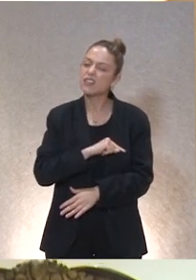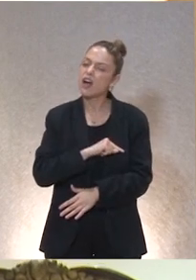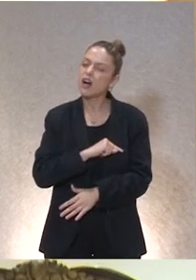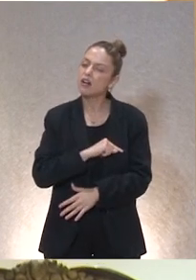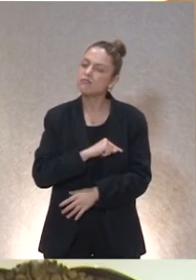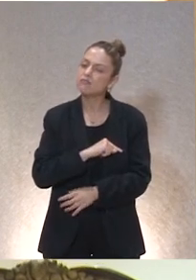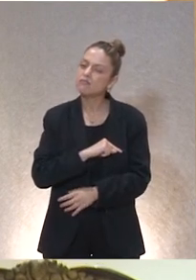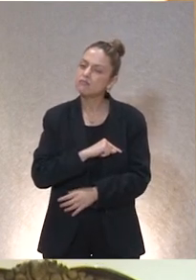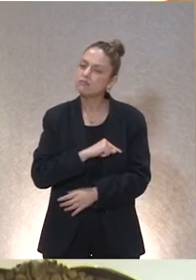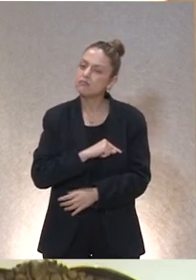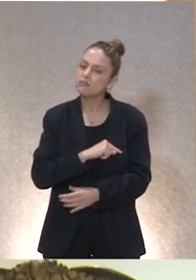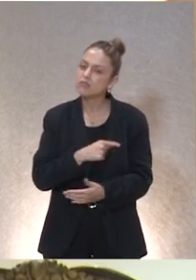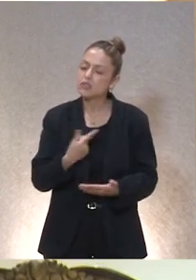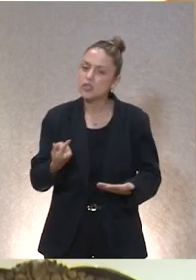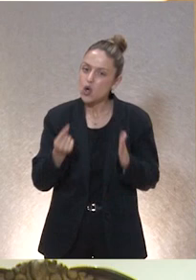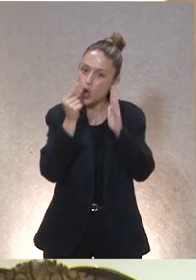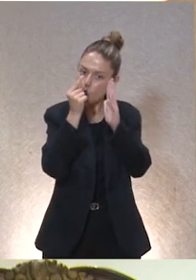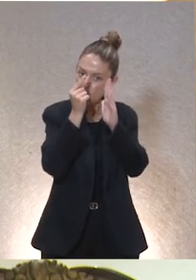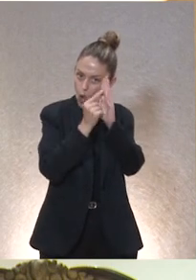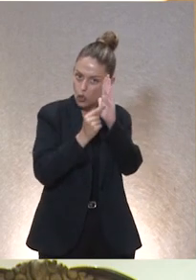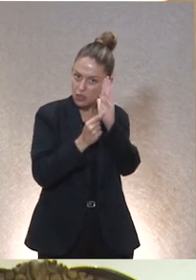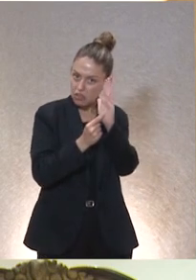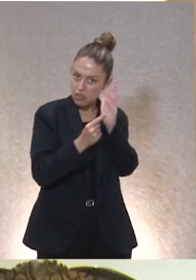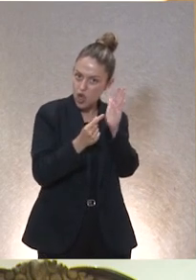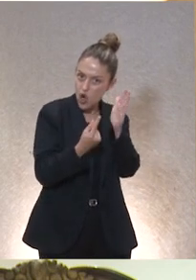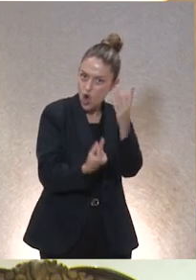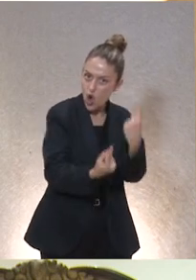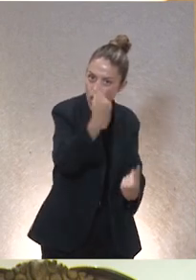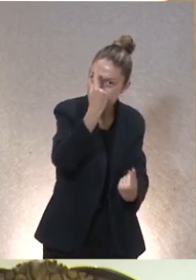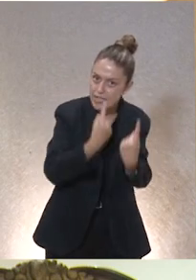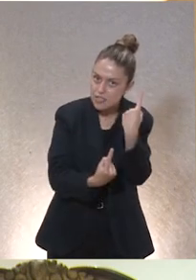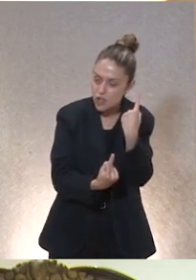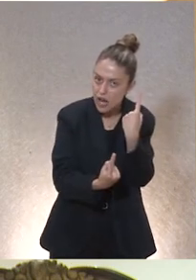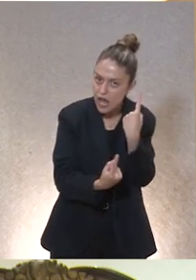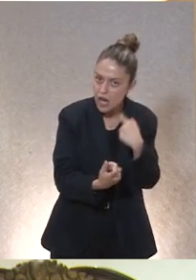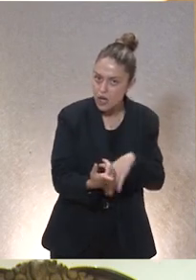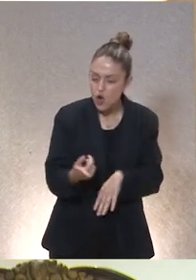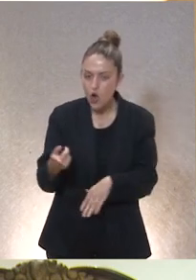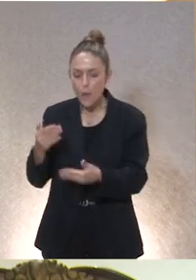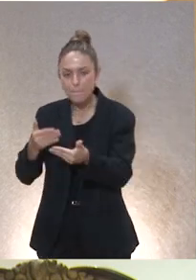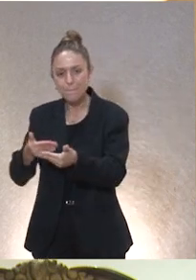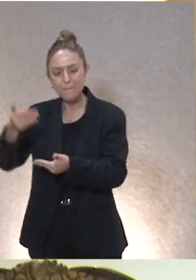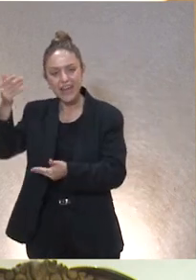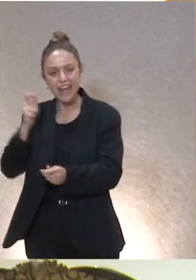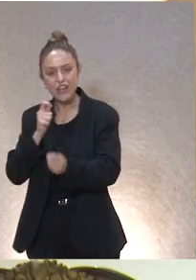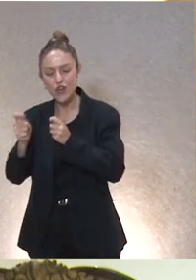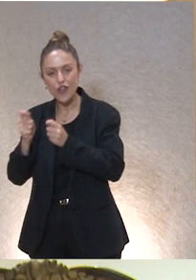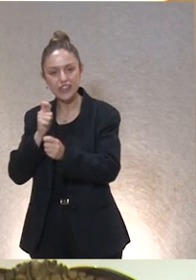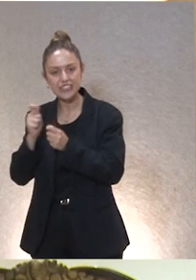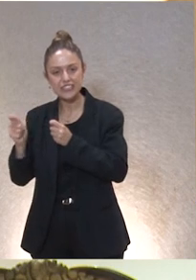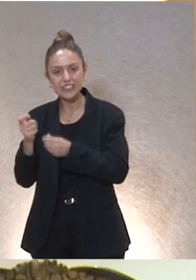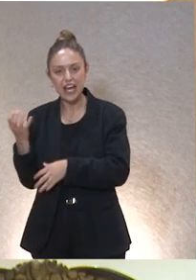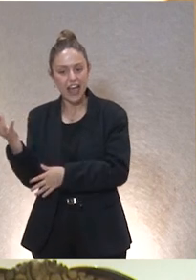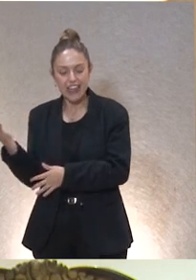ética no es una condición ocasional sino que debe acompañar siempre al periodista como el zumbido